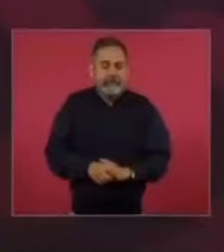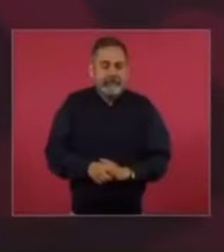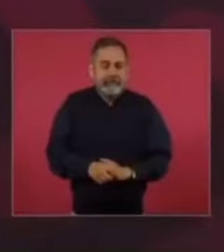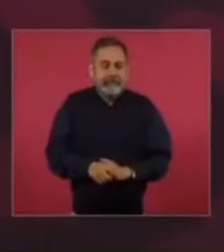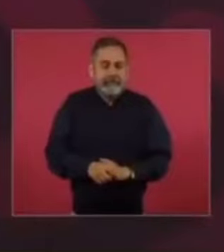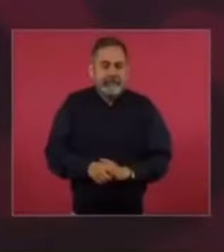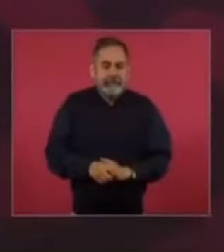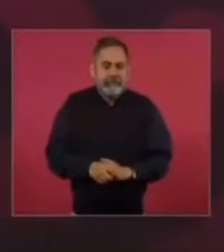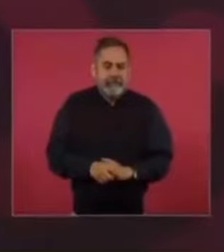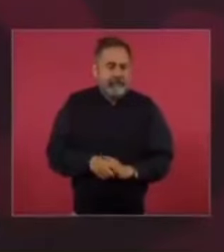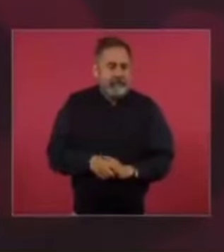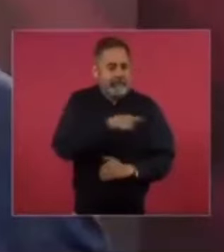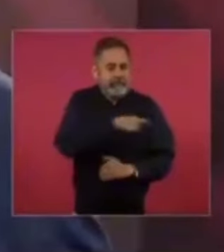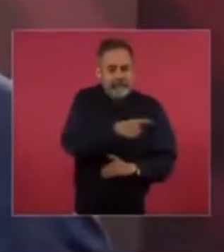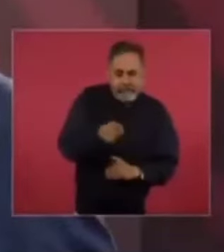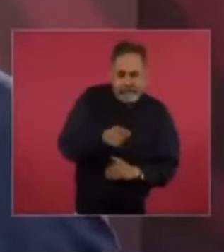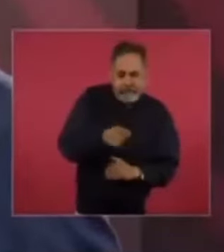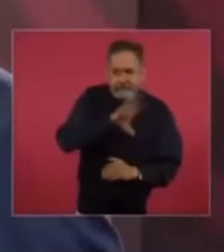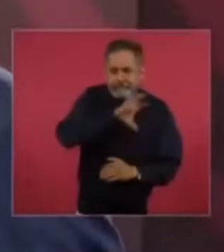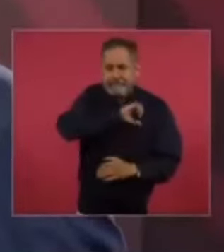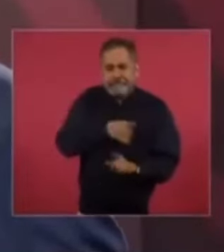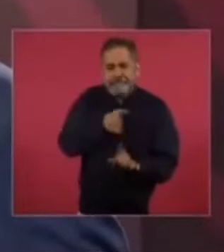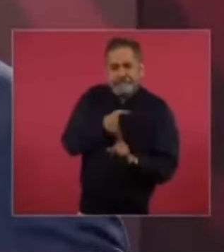pues tienen su simpatía, ¿no?